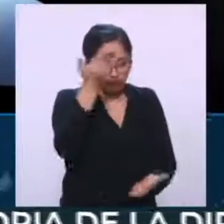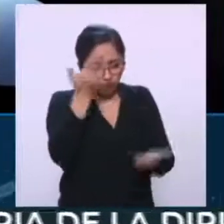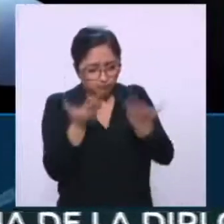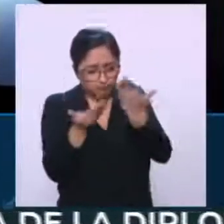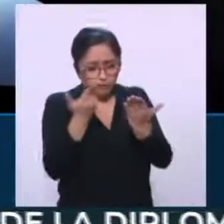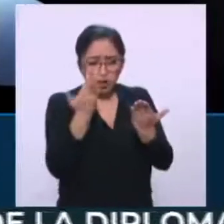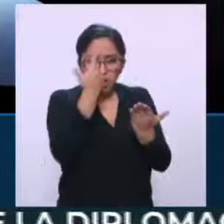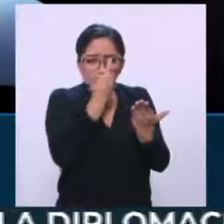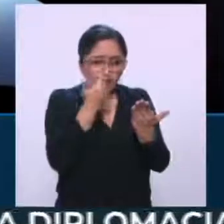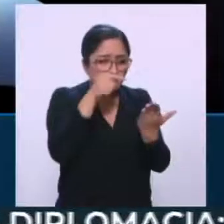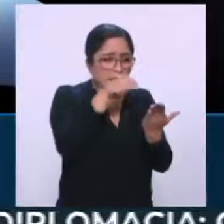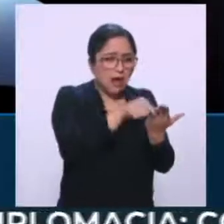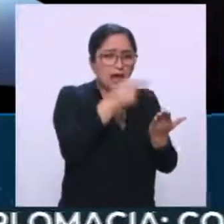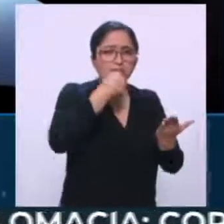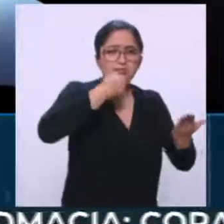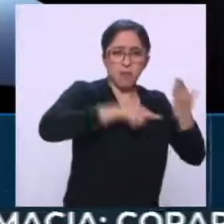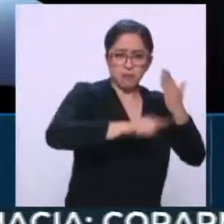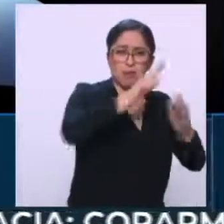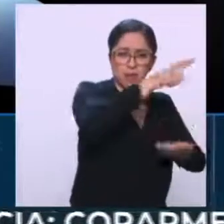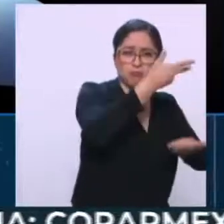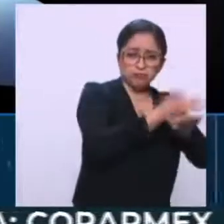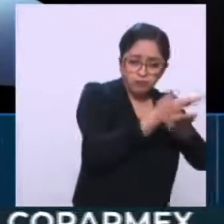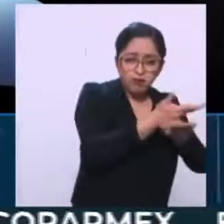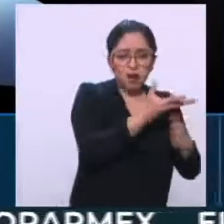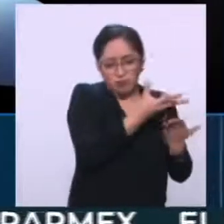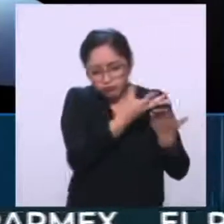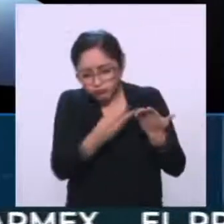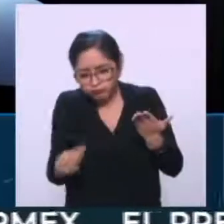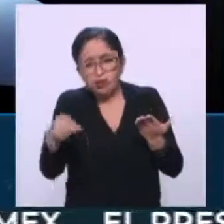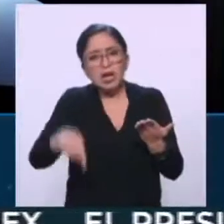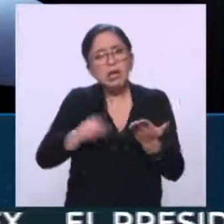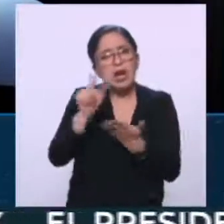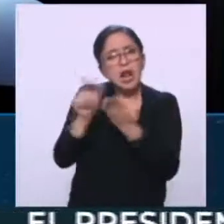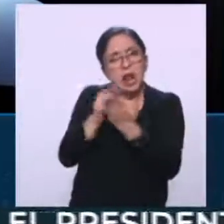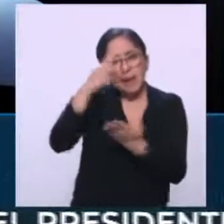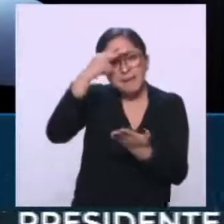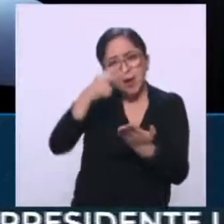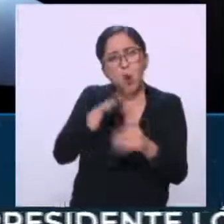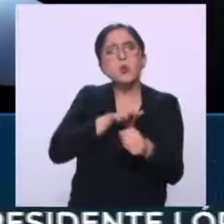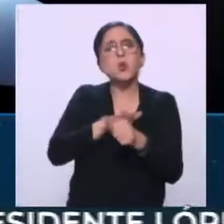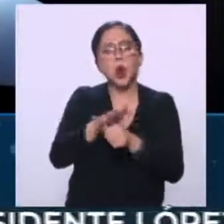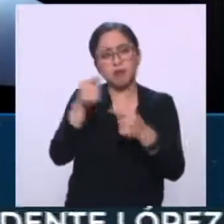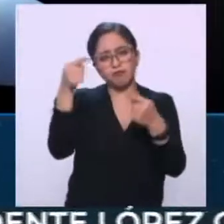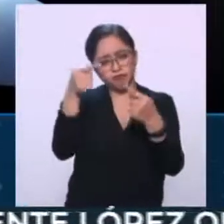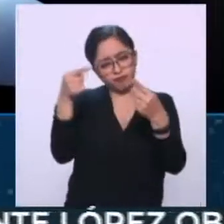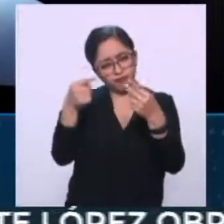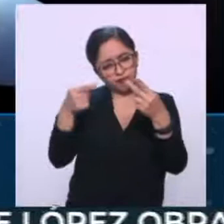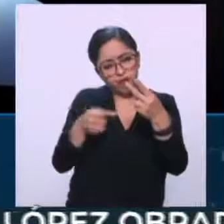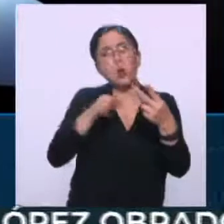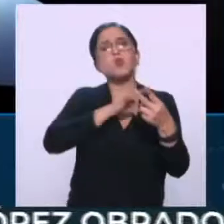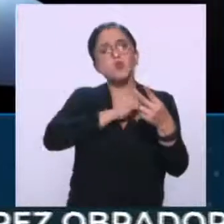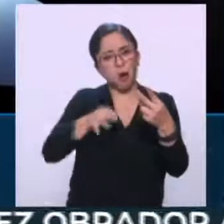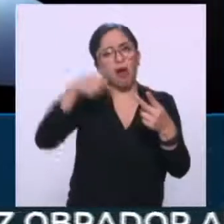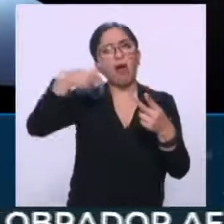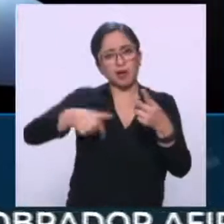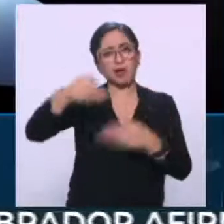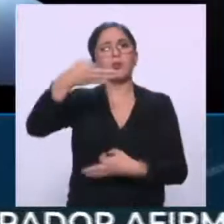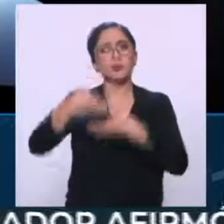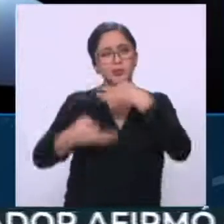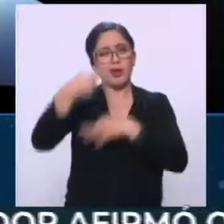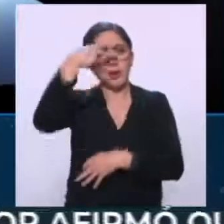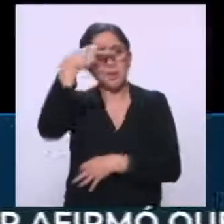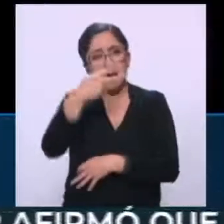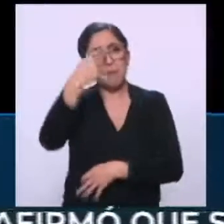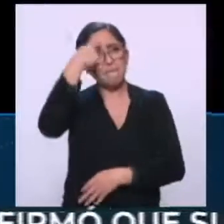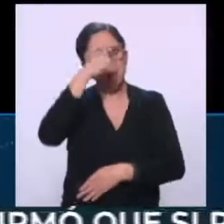constitucional mexicano las posibles imputaciones que se le hagan en contra de Salvador Cienfuegos. Al margen